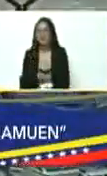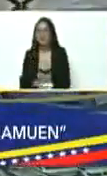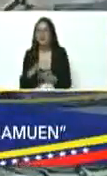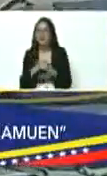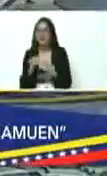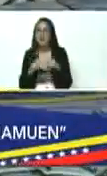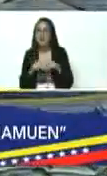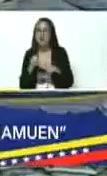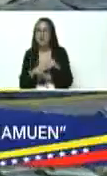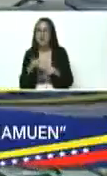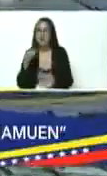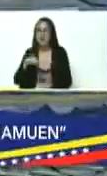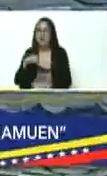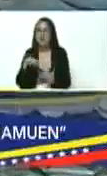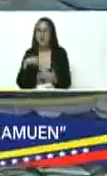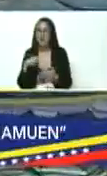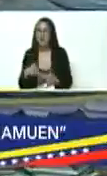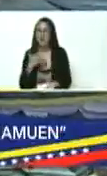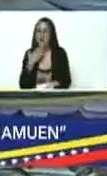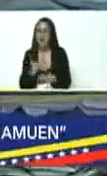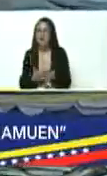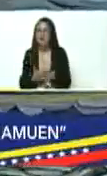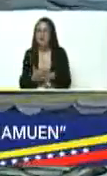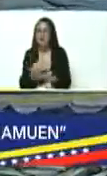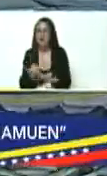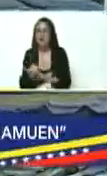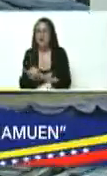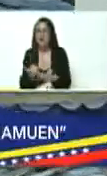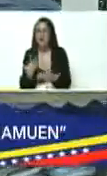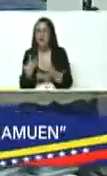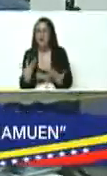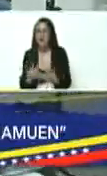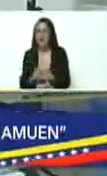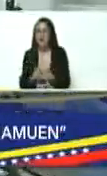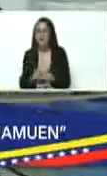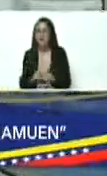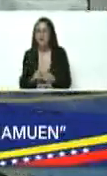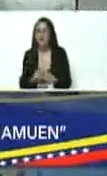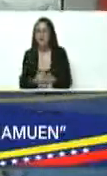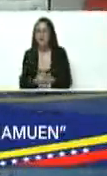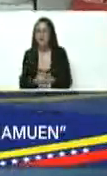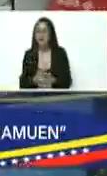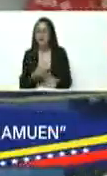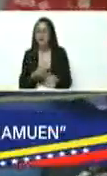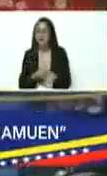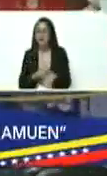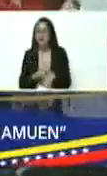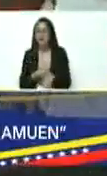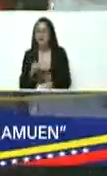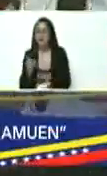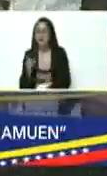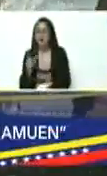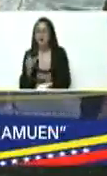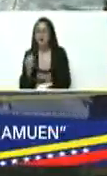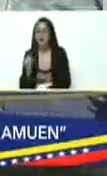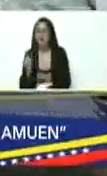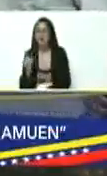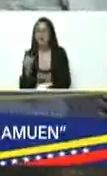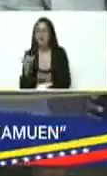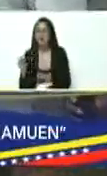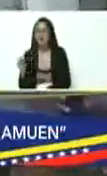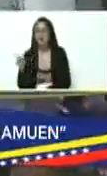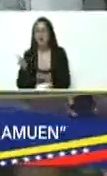hemos adquirido acá en Revolución. Gracias, mi general. Y aquí está con nosotros la doctora Gladys Rosas, quien es